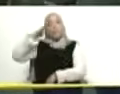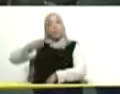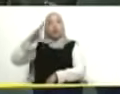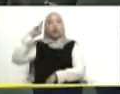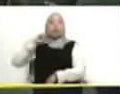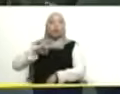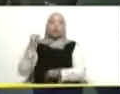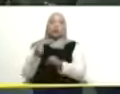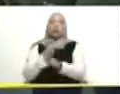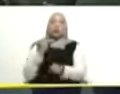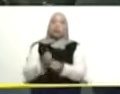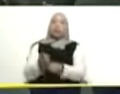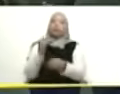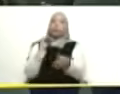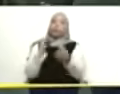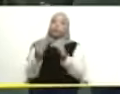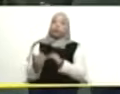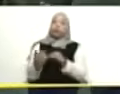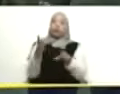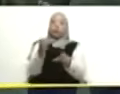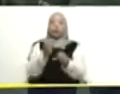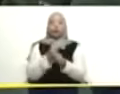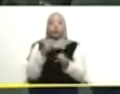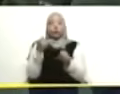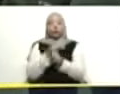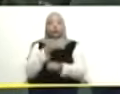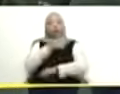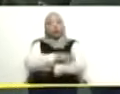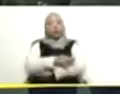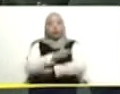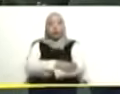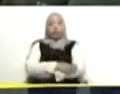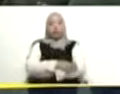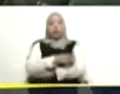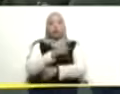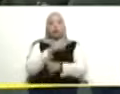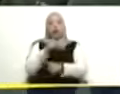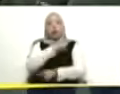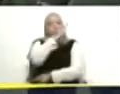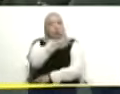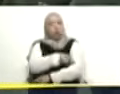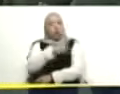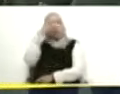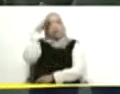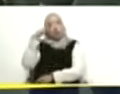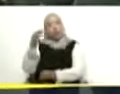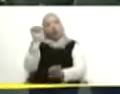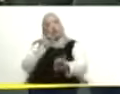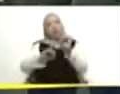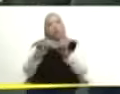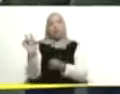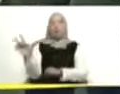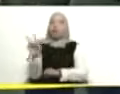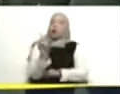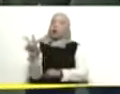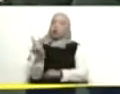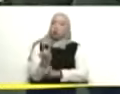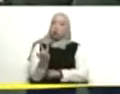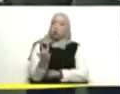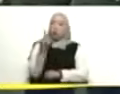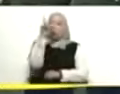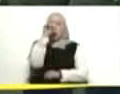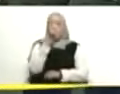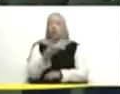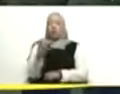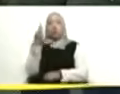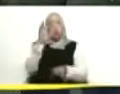Bolivariana, moralizada, cohesionada, disciplinada, que es un poder militar para defender a Venezuela en la tierra, en el aire,